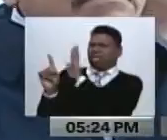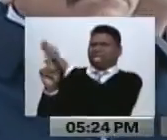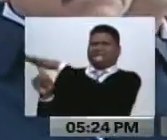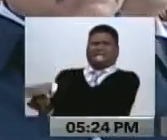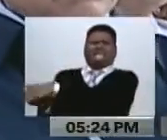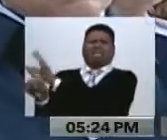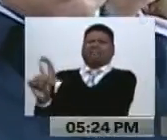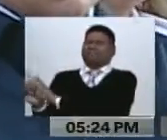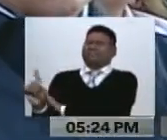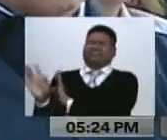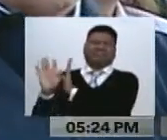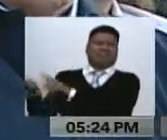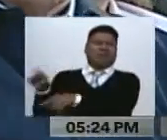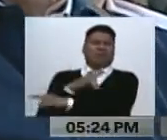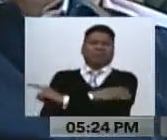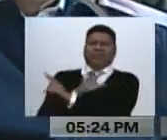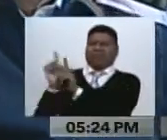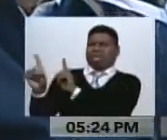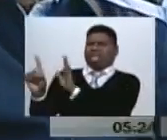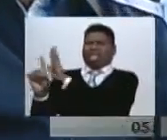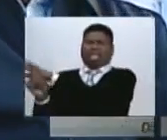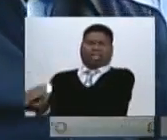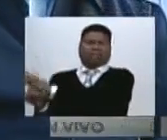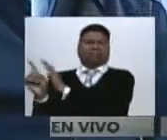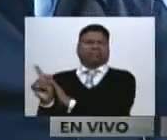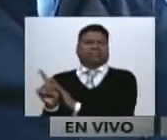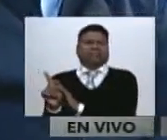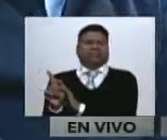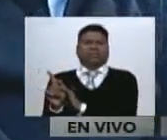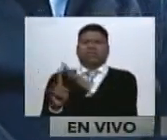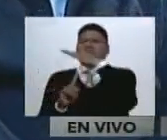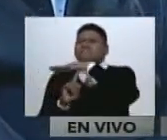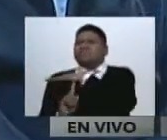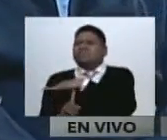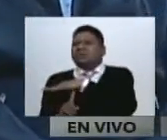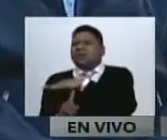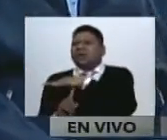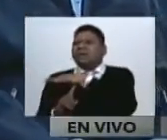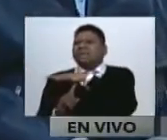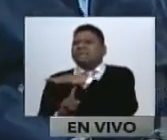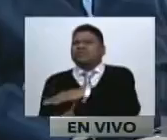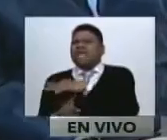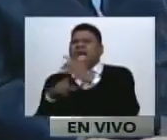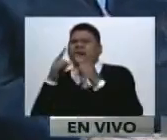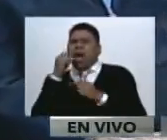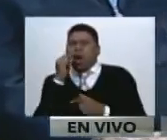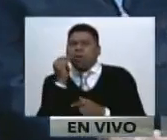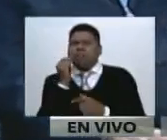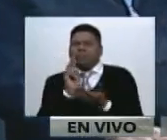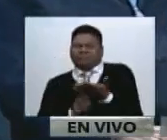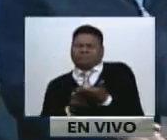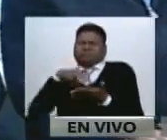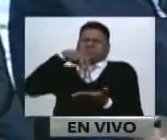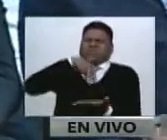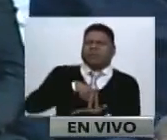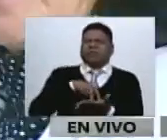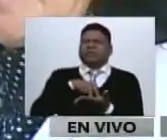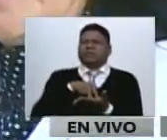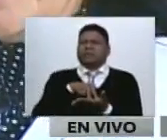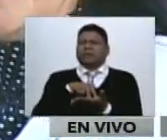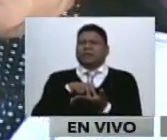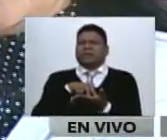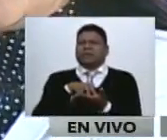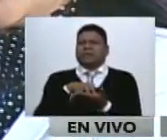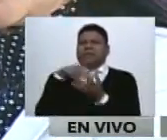que pisotean al hombre, los que quieren levantarse pisando a